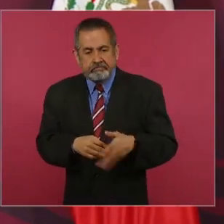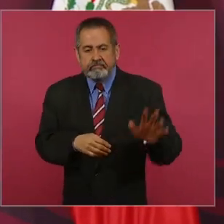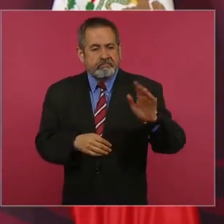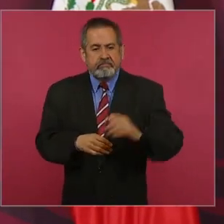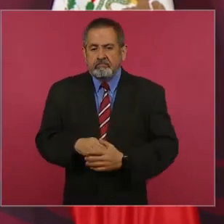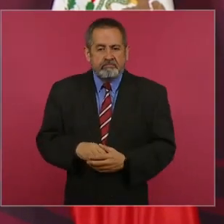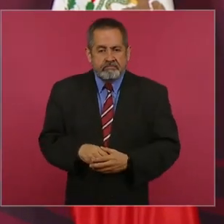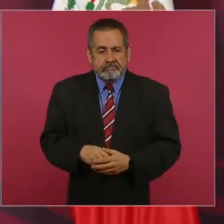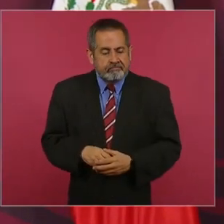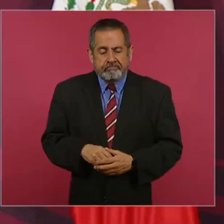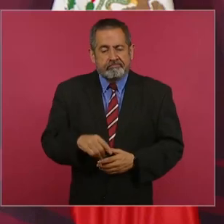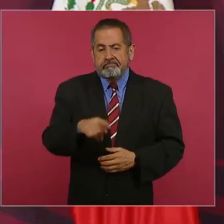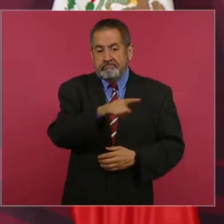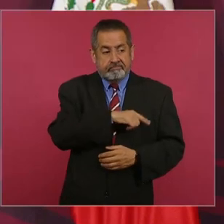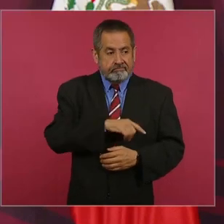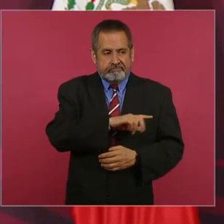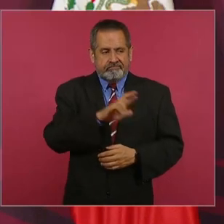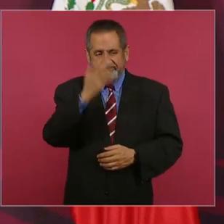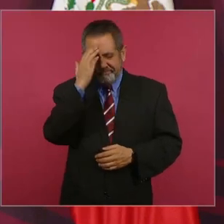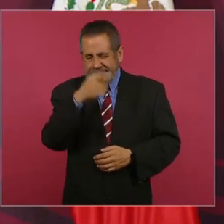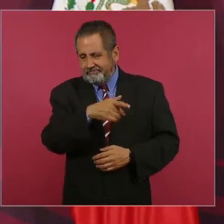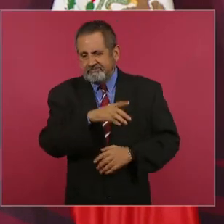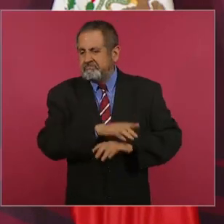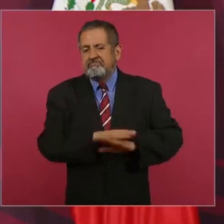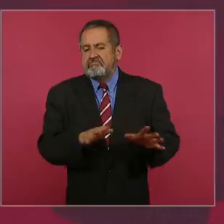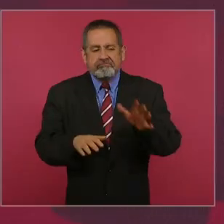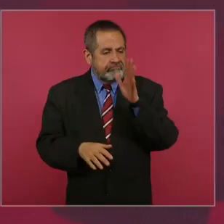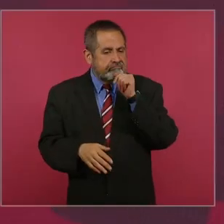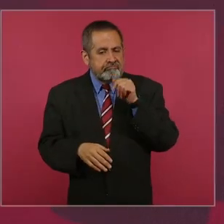famosos pero